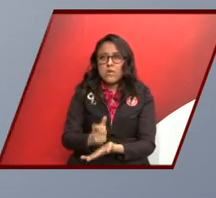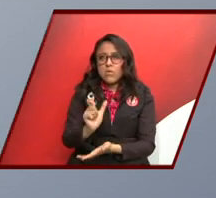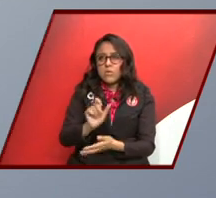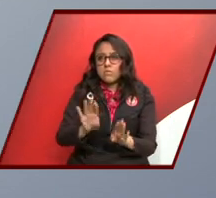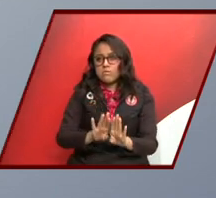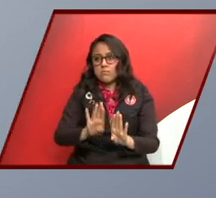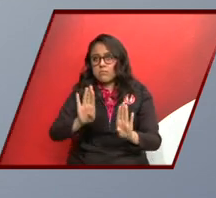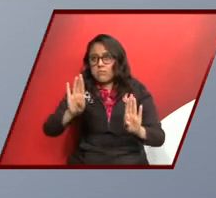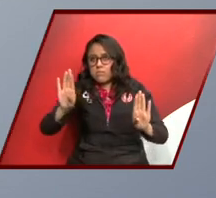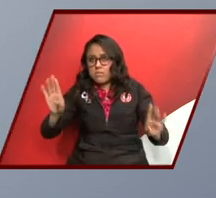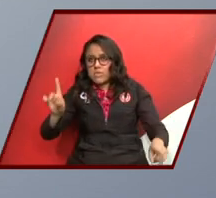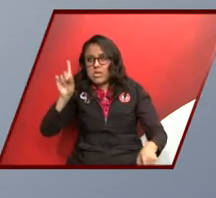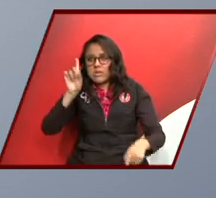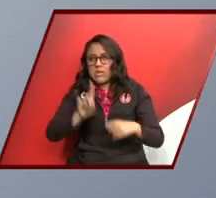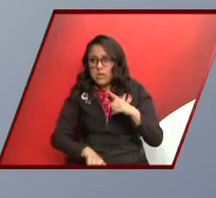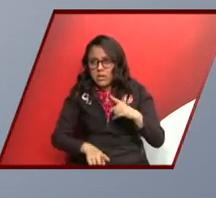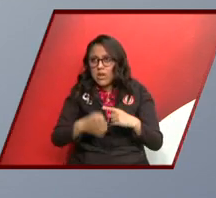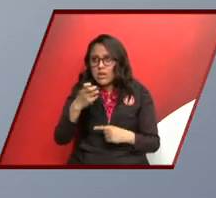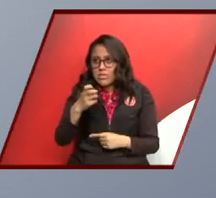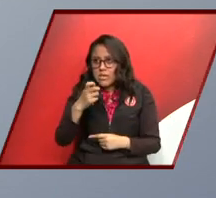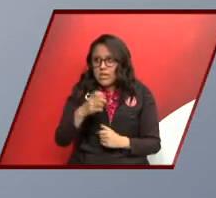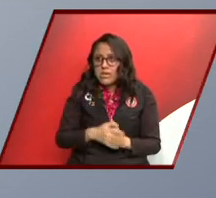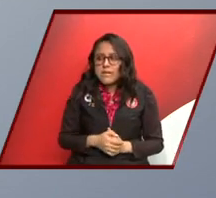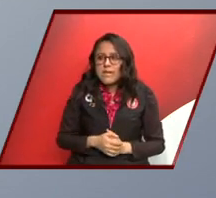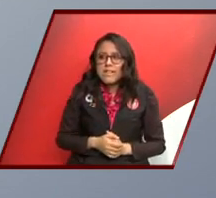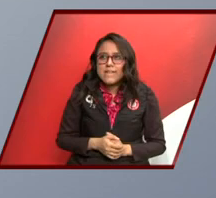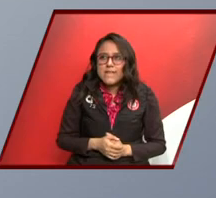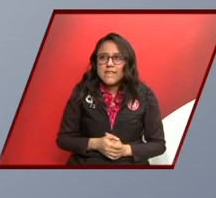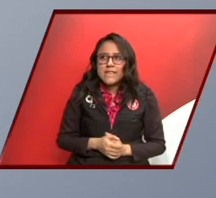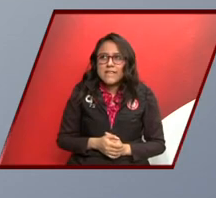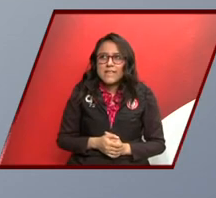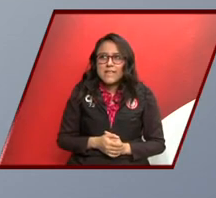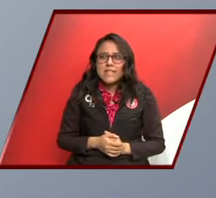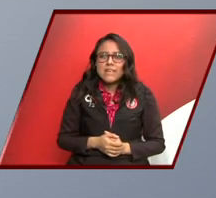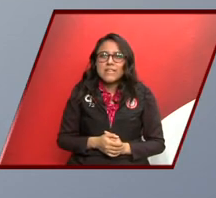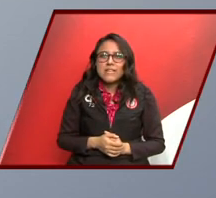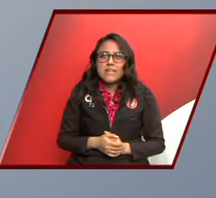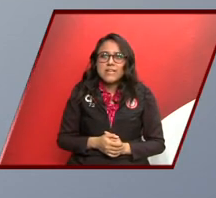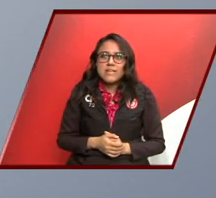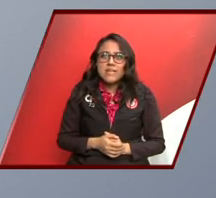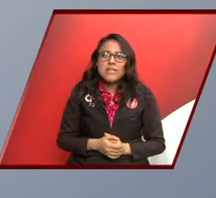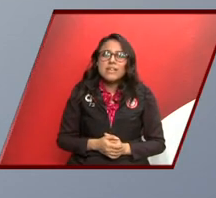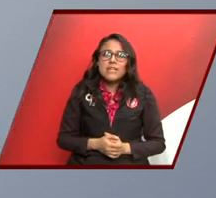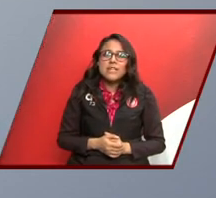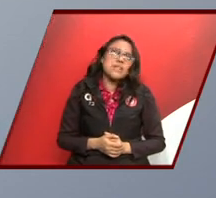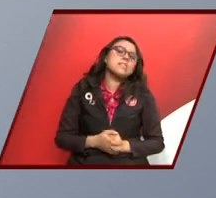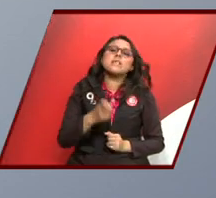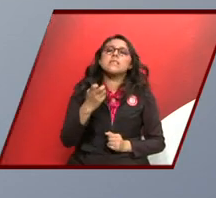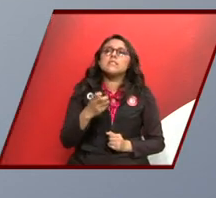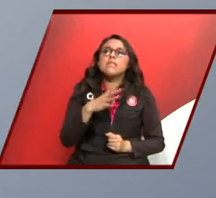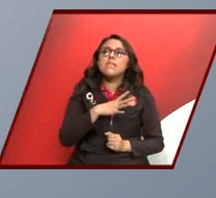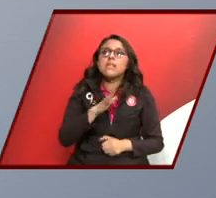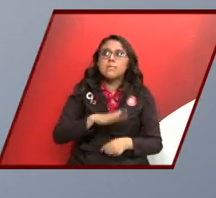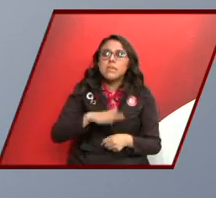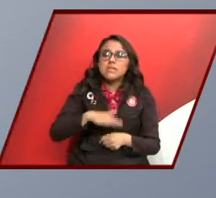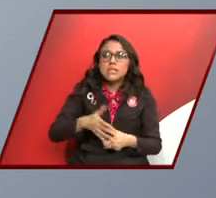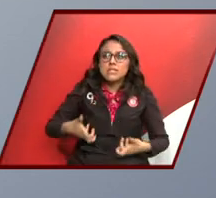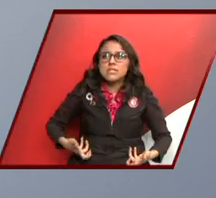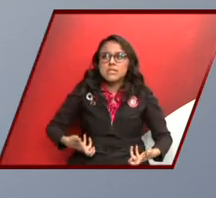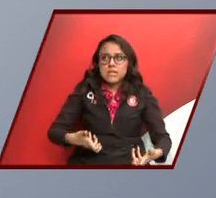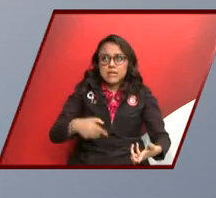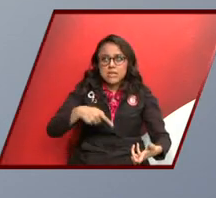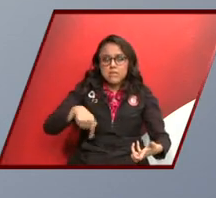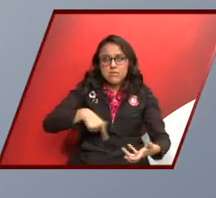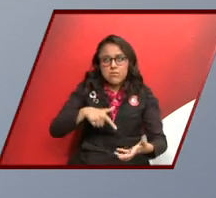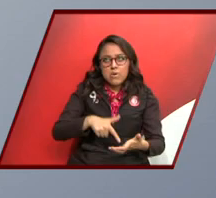cuando no hay lana para pagar quitan la seguridad? ¿Es esa, verdad? Pues He de decirte, Jorge, que aquí hay, la mayoría de las calles de aquí,